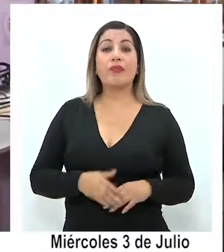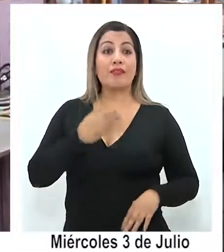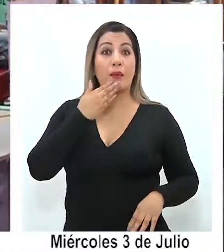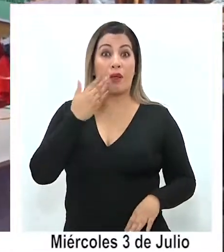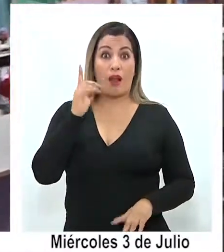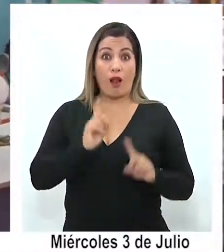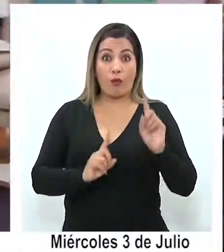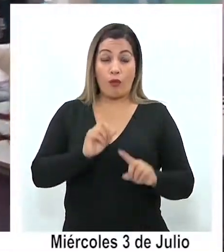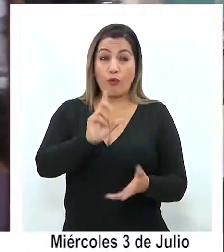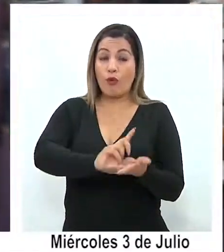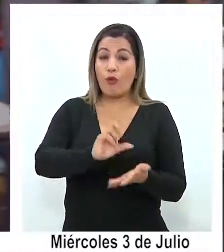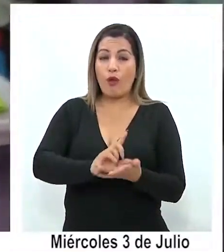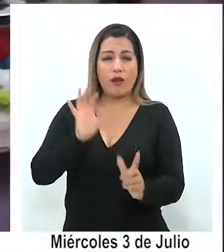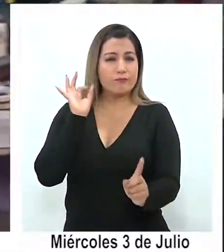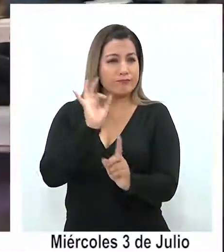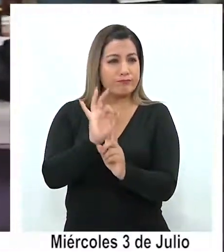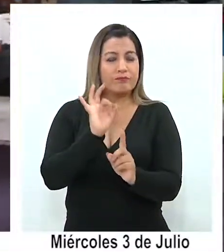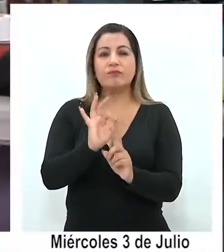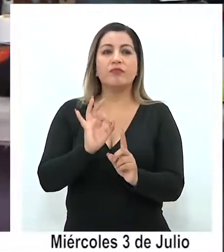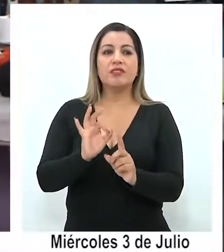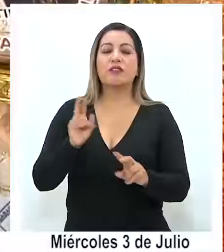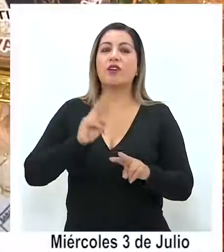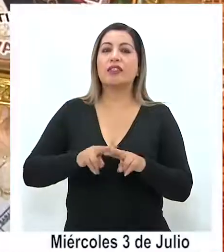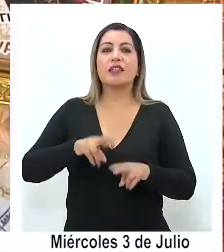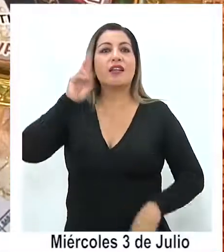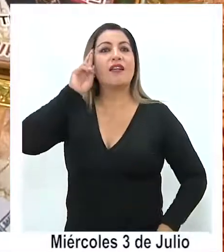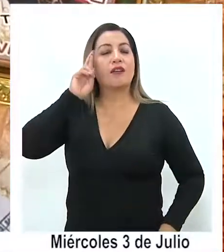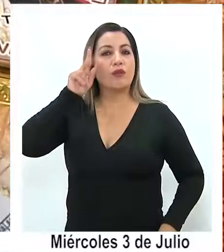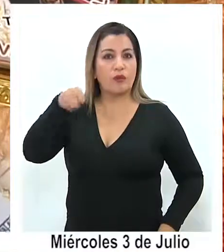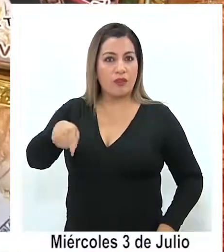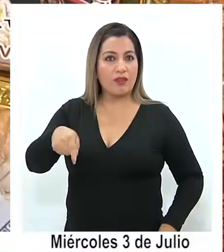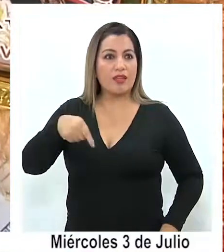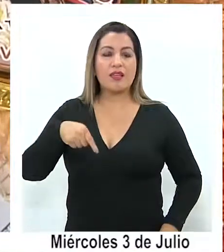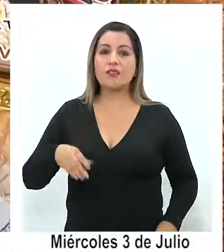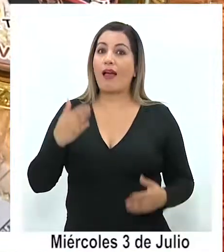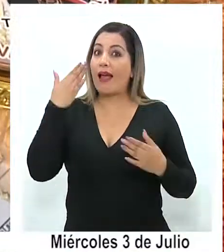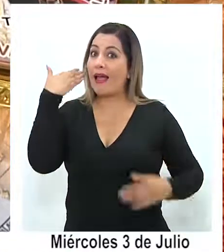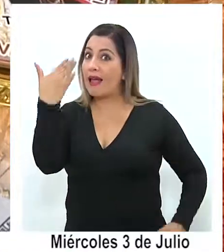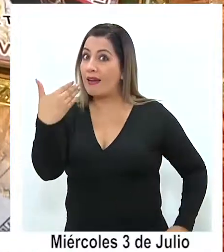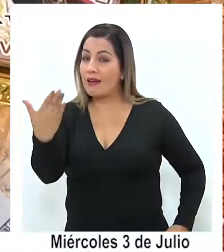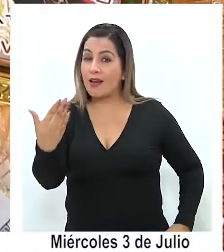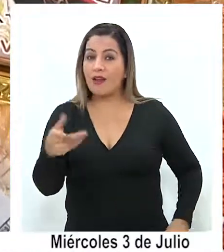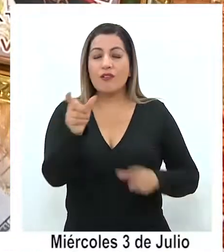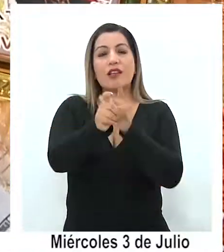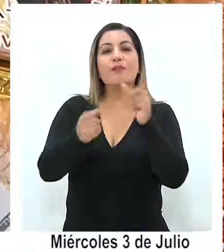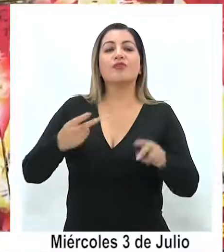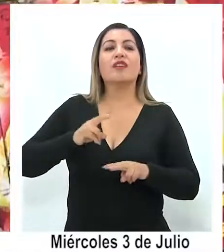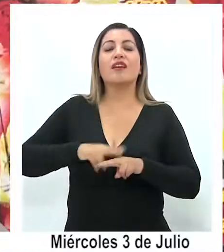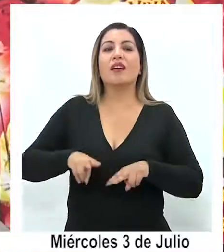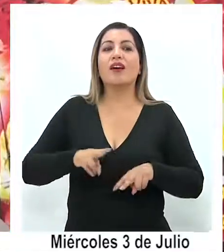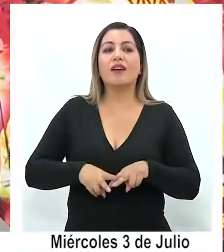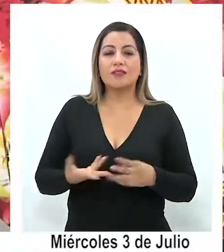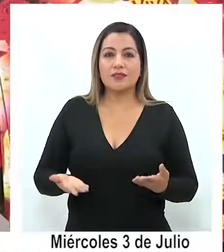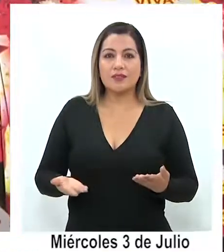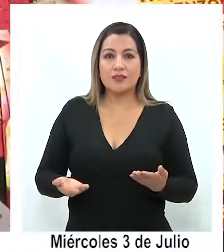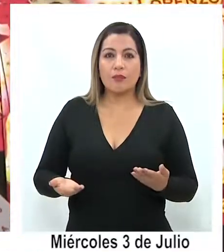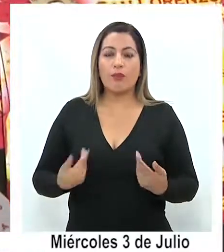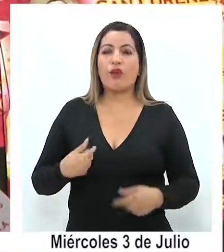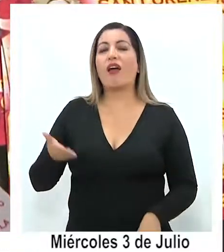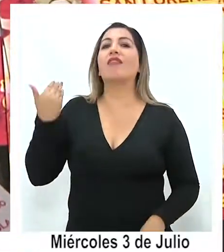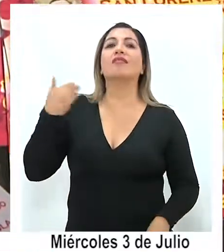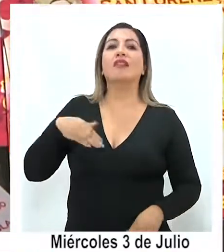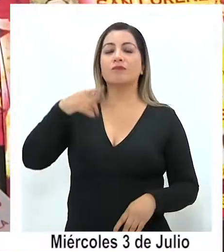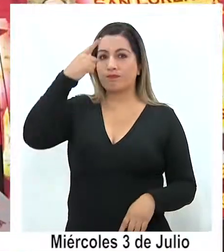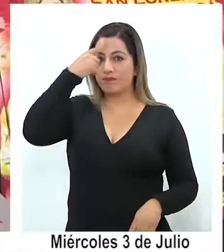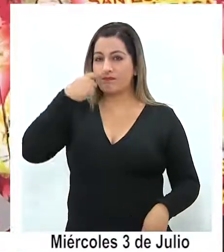hay locales que se dedican a la elaboración de los recuerdos, los cuales son el regalo que los devotos hacen para compensar los favores